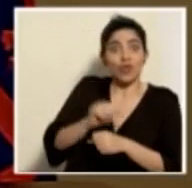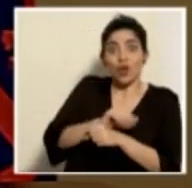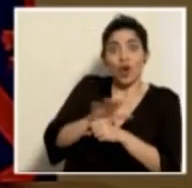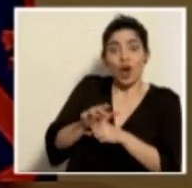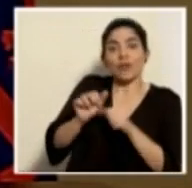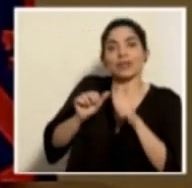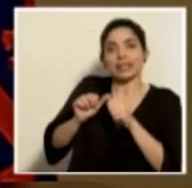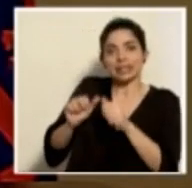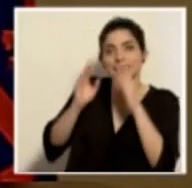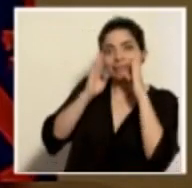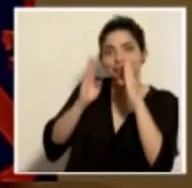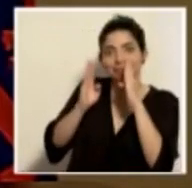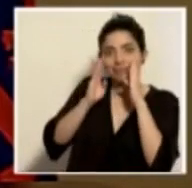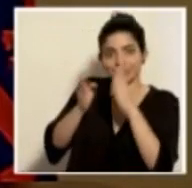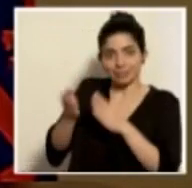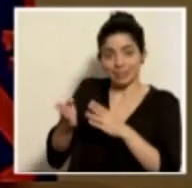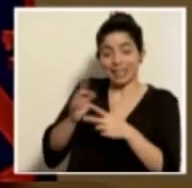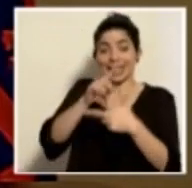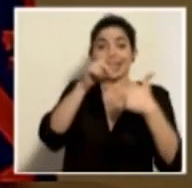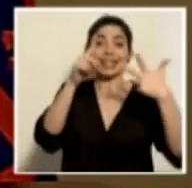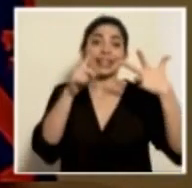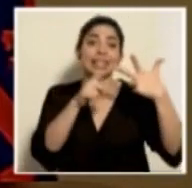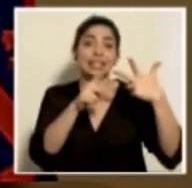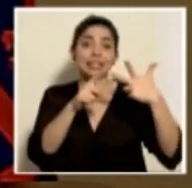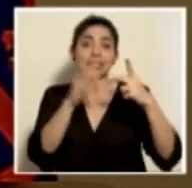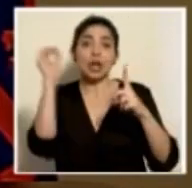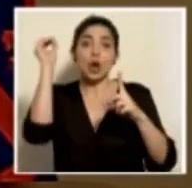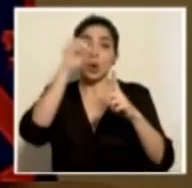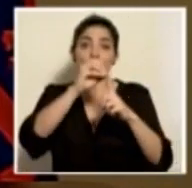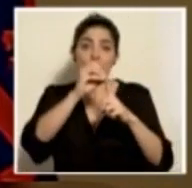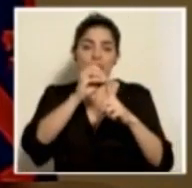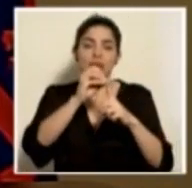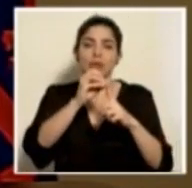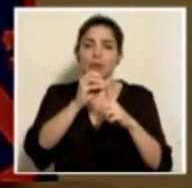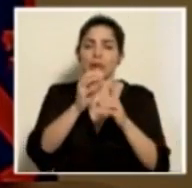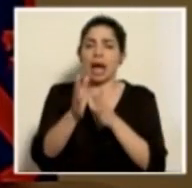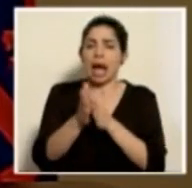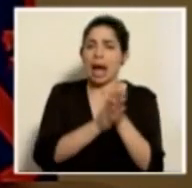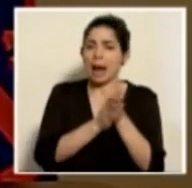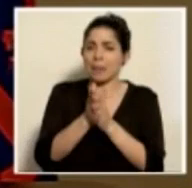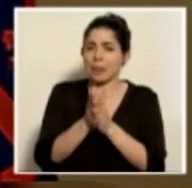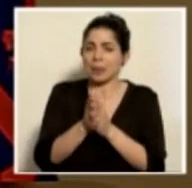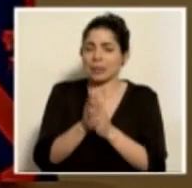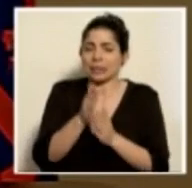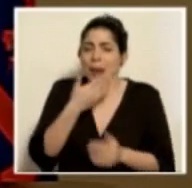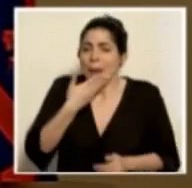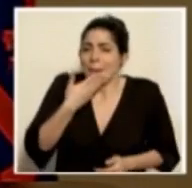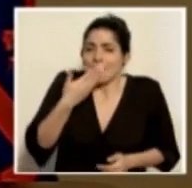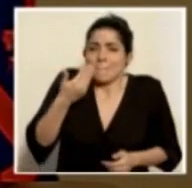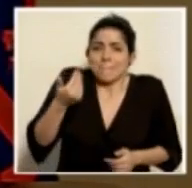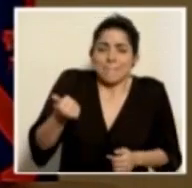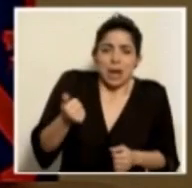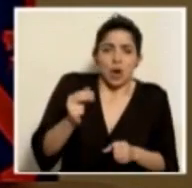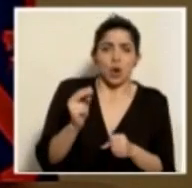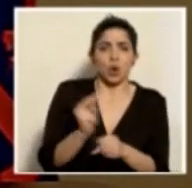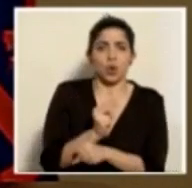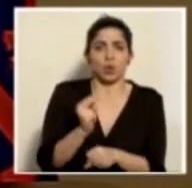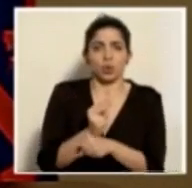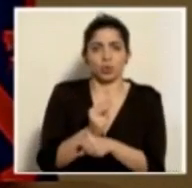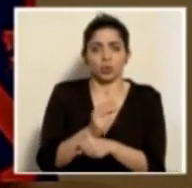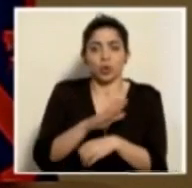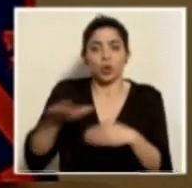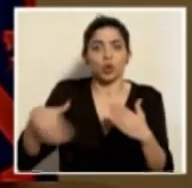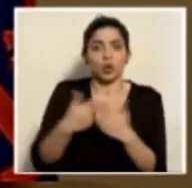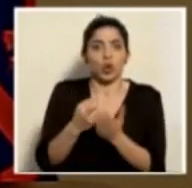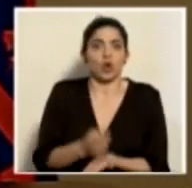COVID-19. Y el tercer objetivo es maximizar el uso eficiente de los recursos de la caja. Estamos